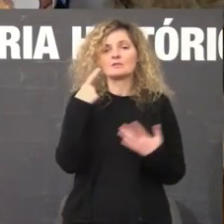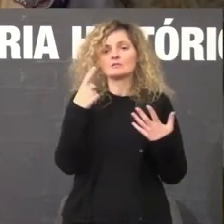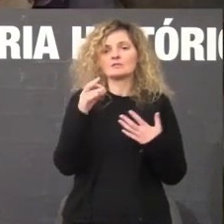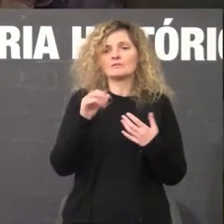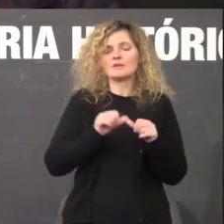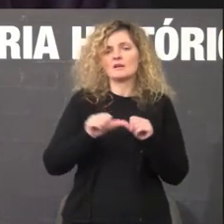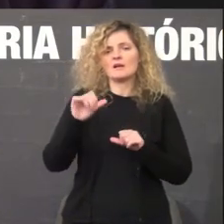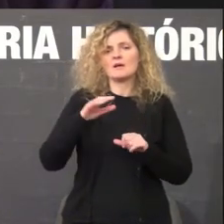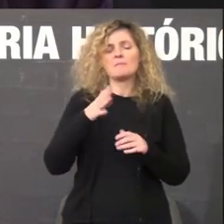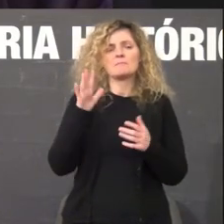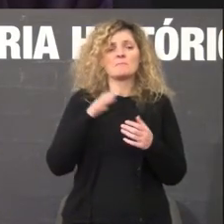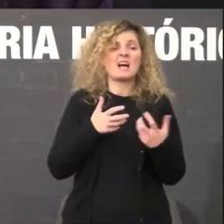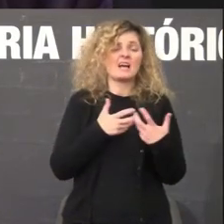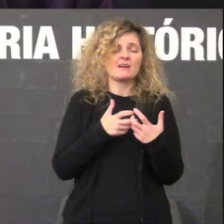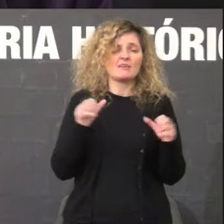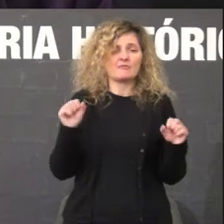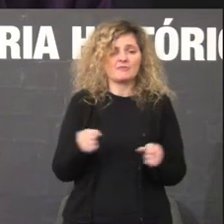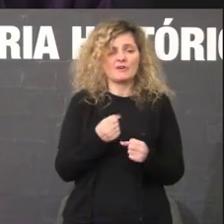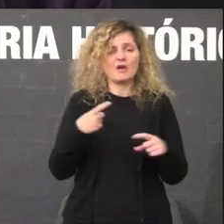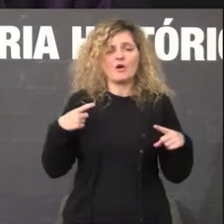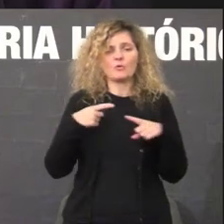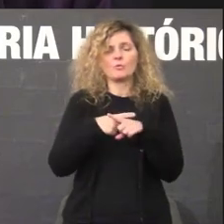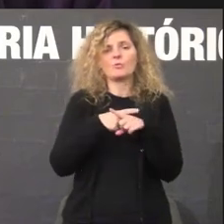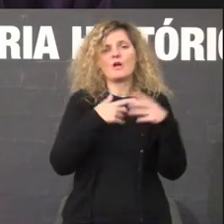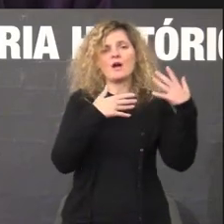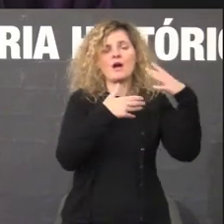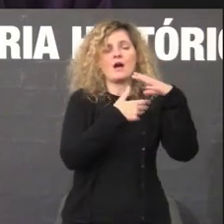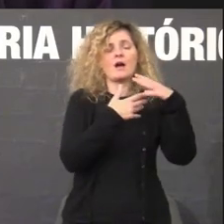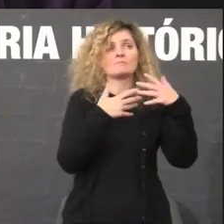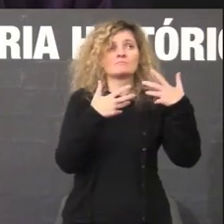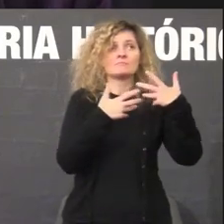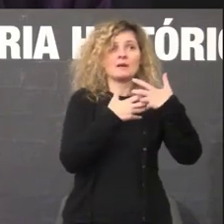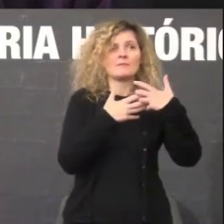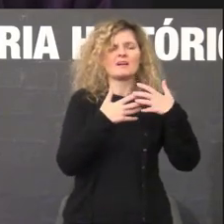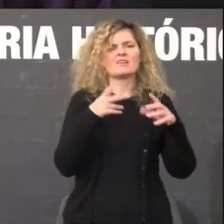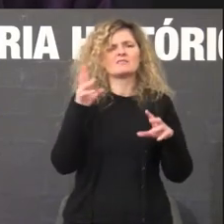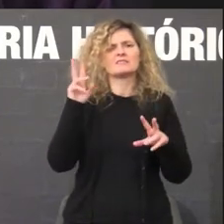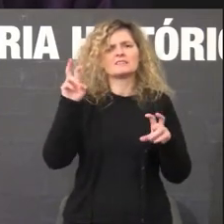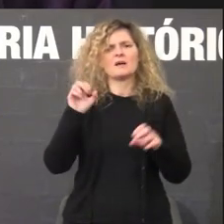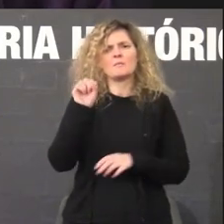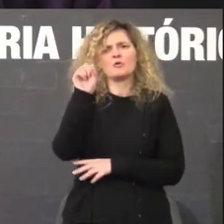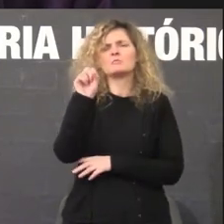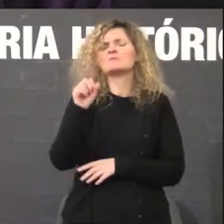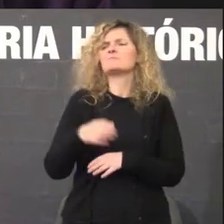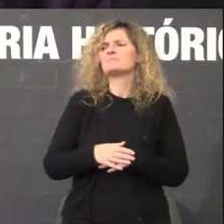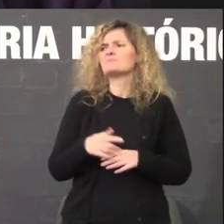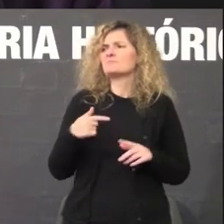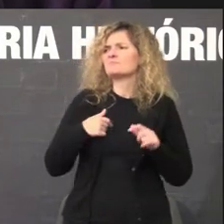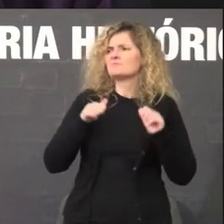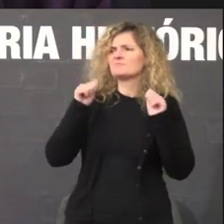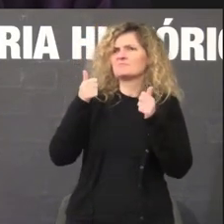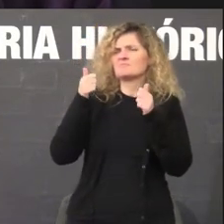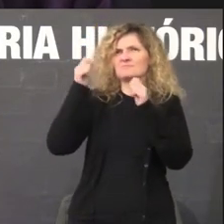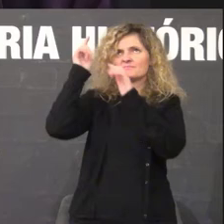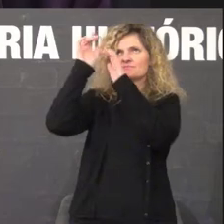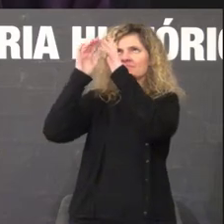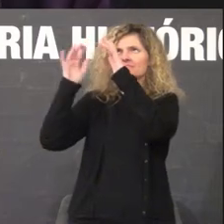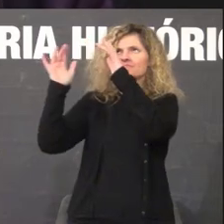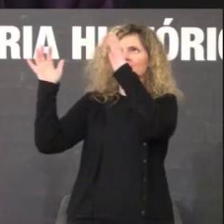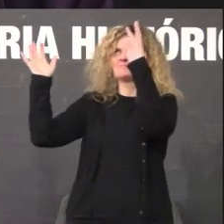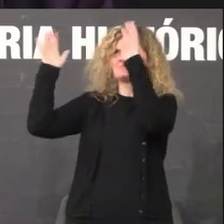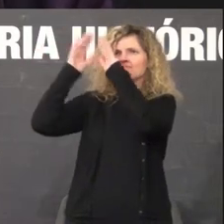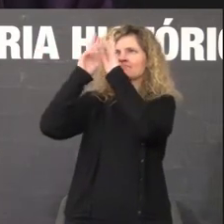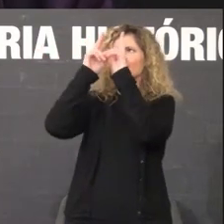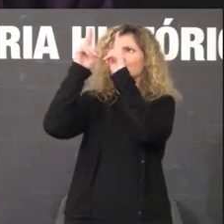plena Guerra Fría, e, sobre todo, coa cruzada dos americanos contra o comunismo. Eu empezo a facer así unha especie de cronoloxía un